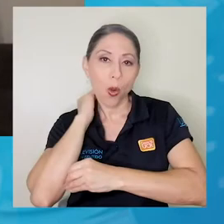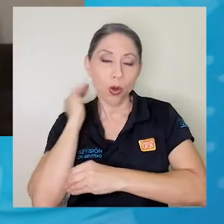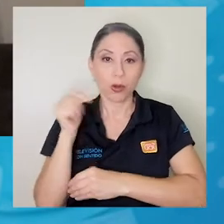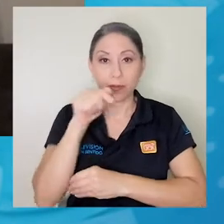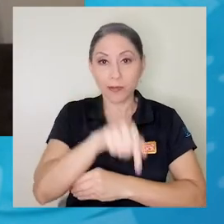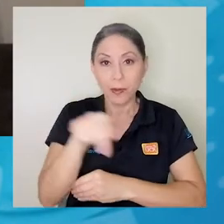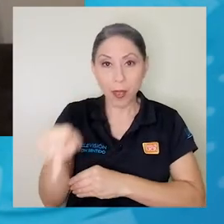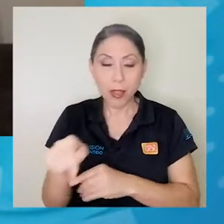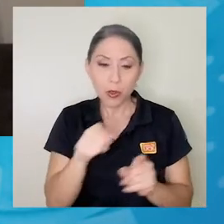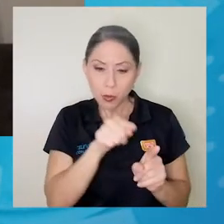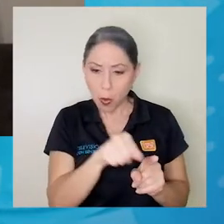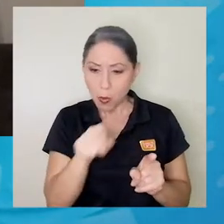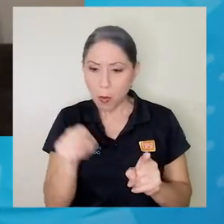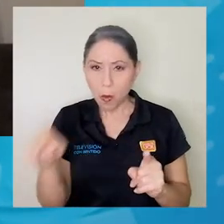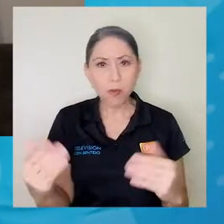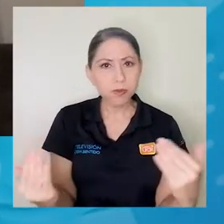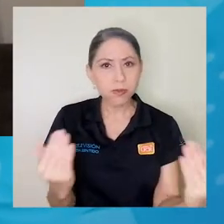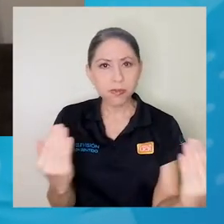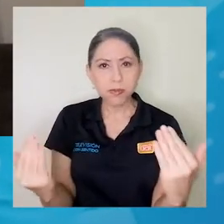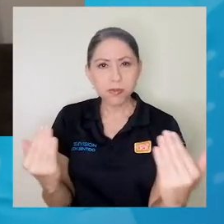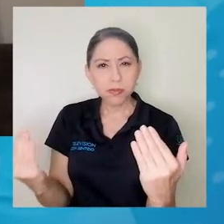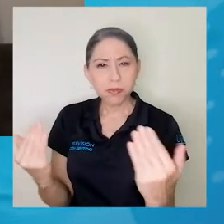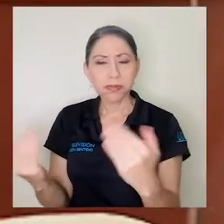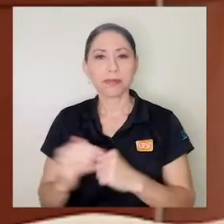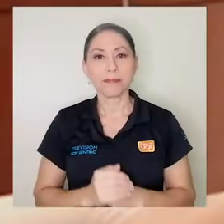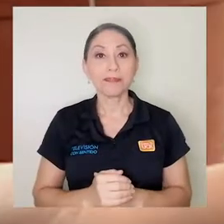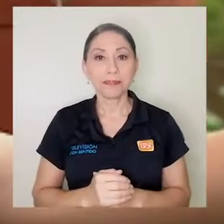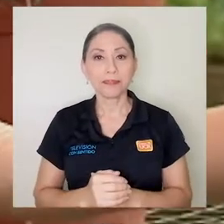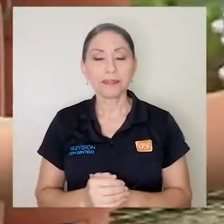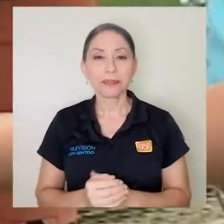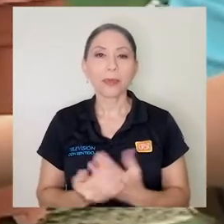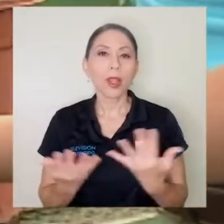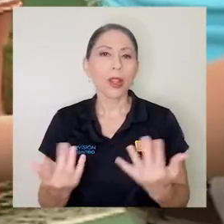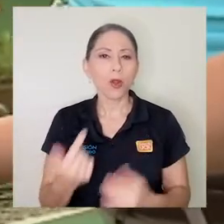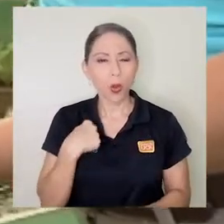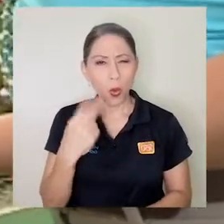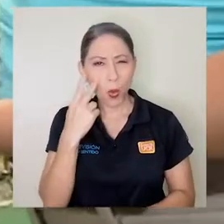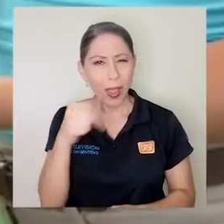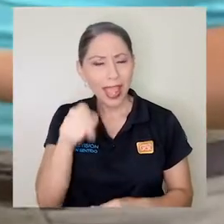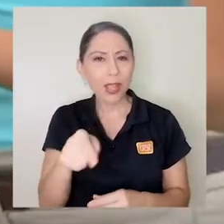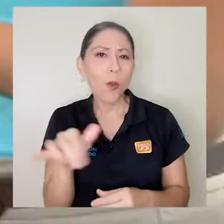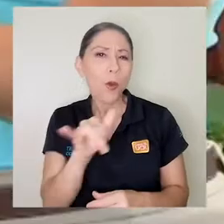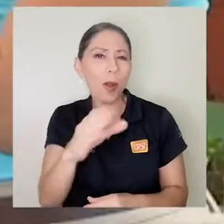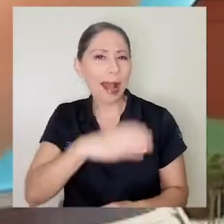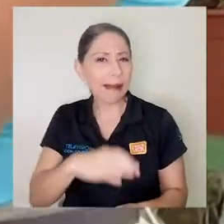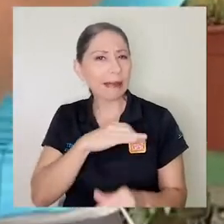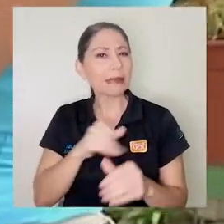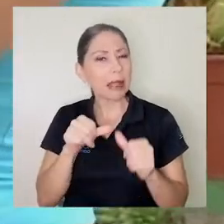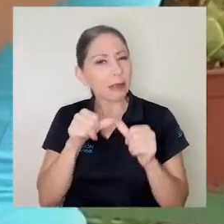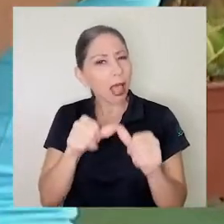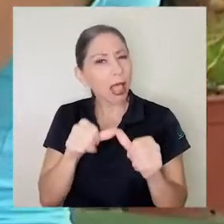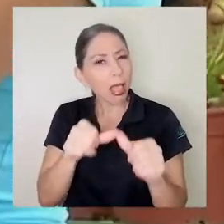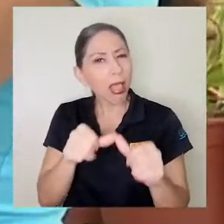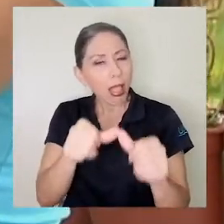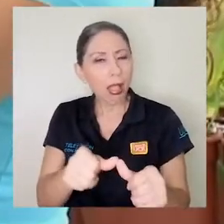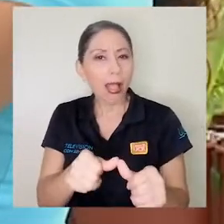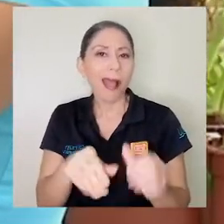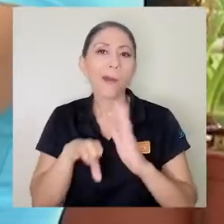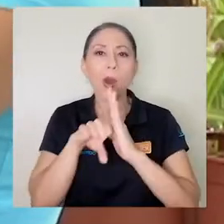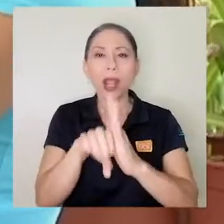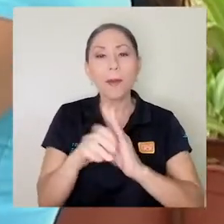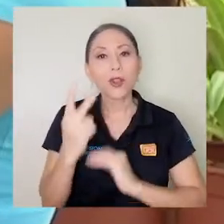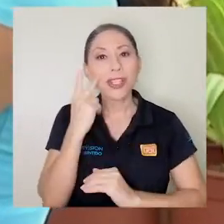estos especímenes y se comparan unos con otros. Y lo que uno ve son patrones. Entonces usted ve, por